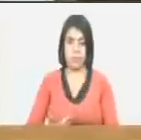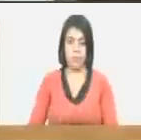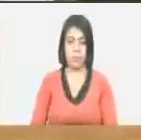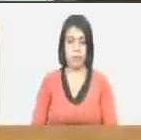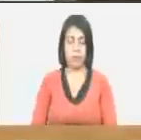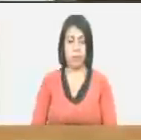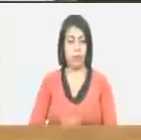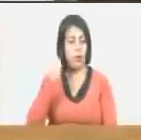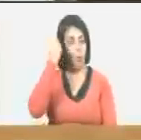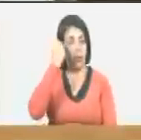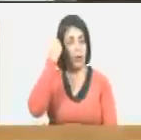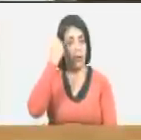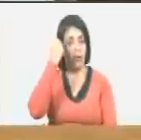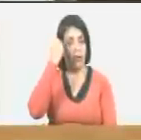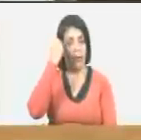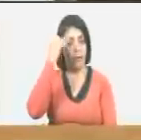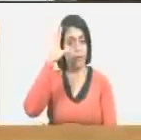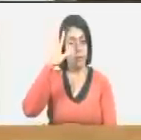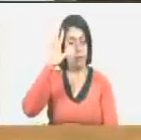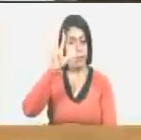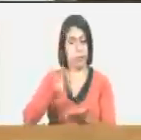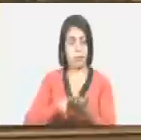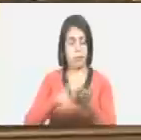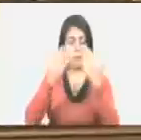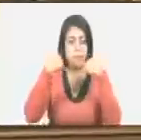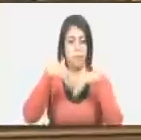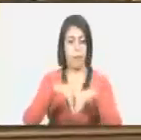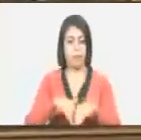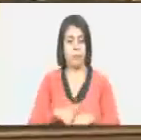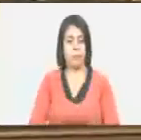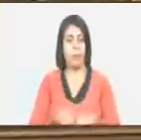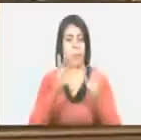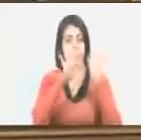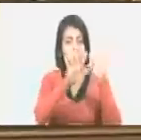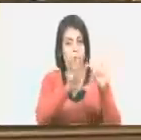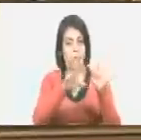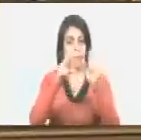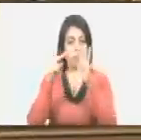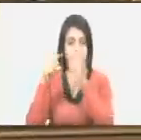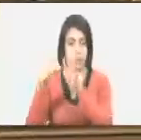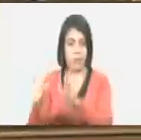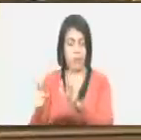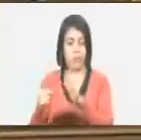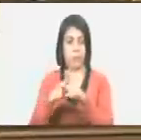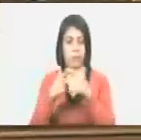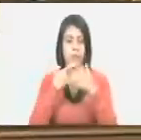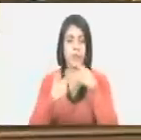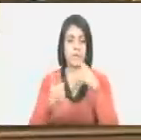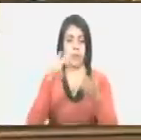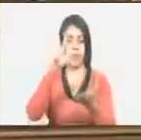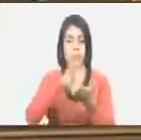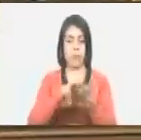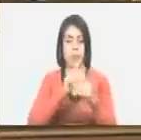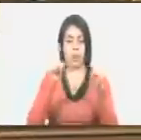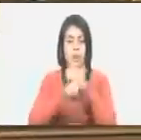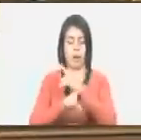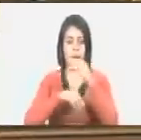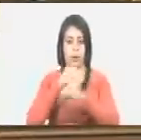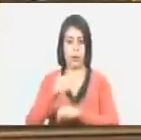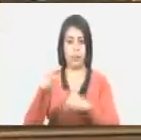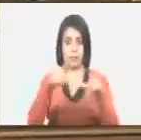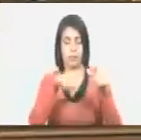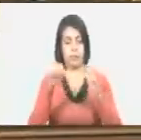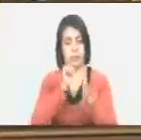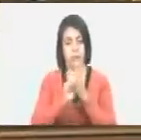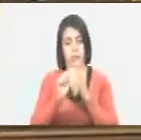En consideración. Aprobado. Siguiente. 76º. Se propone aprobar con modificaciones el contenido